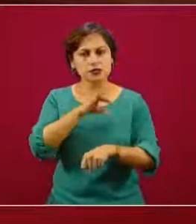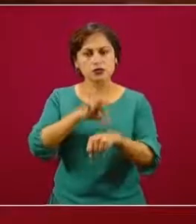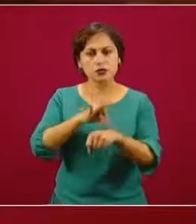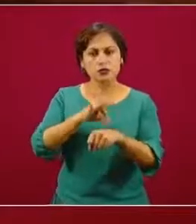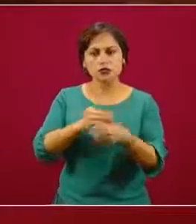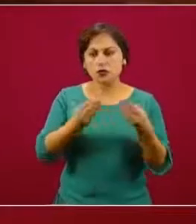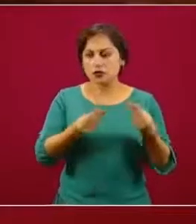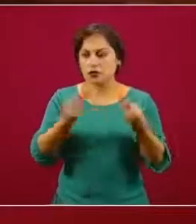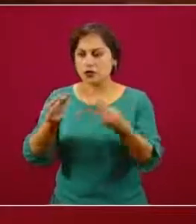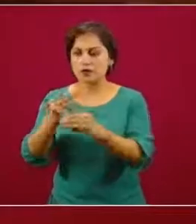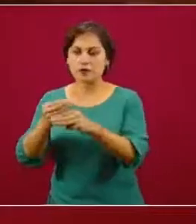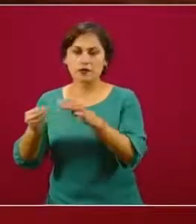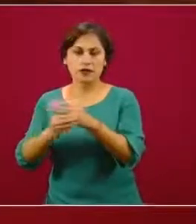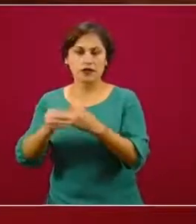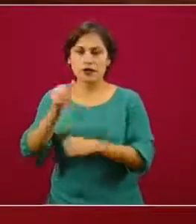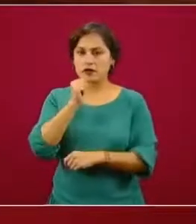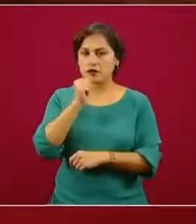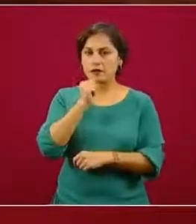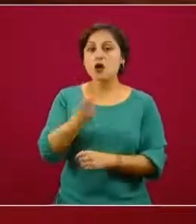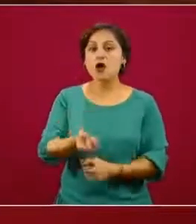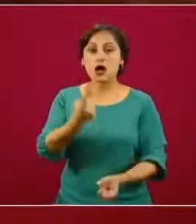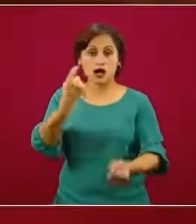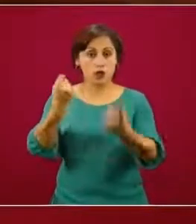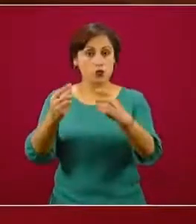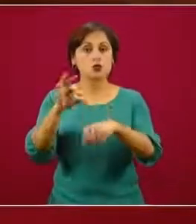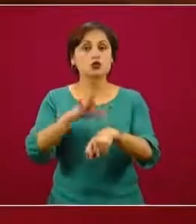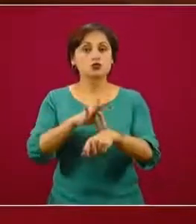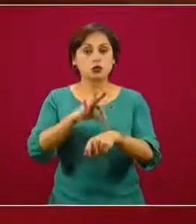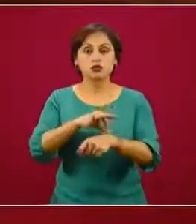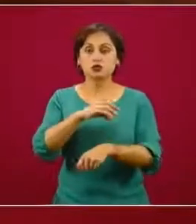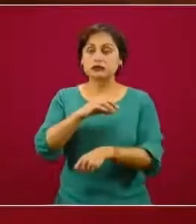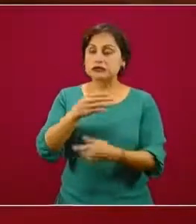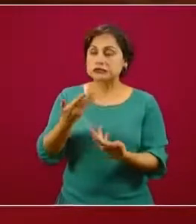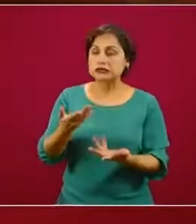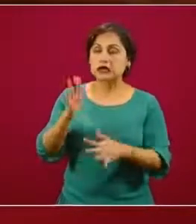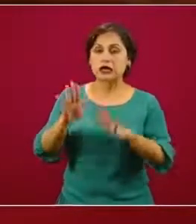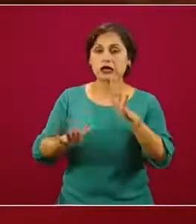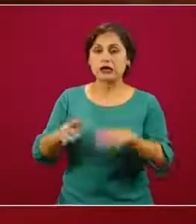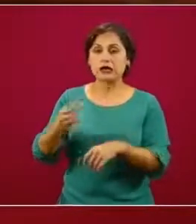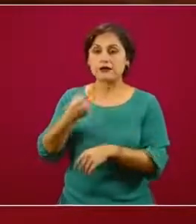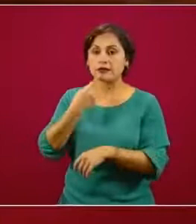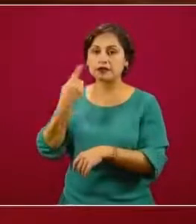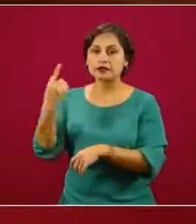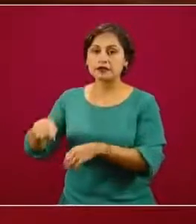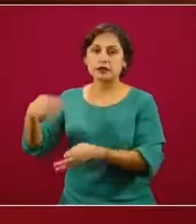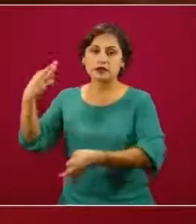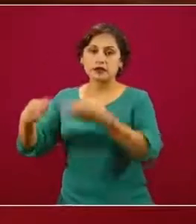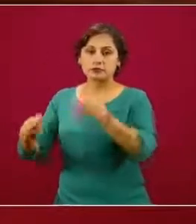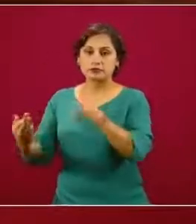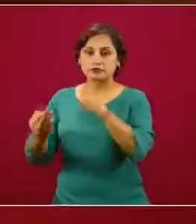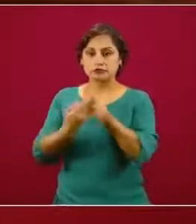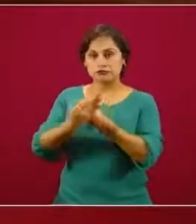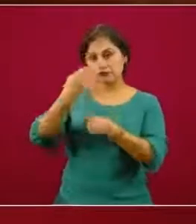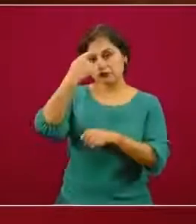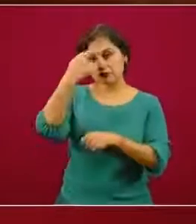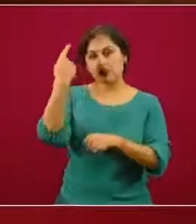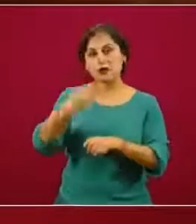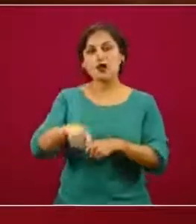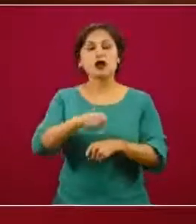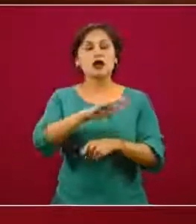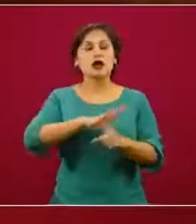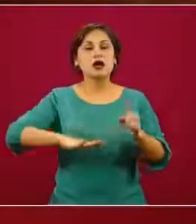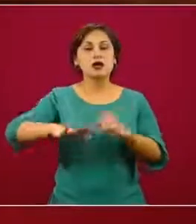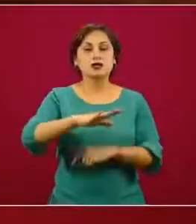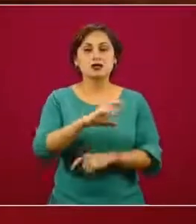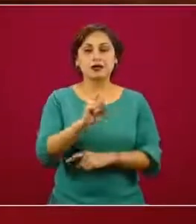incluso algunos han tenido que ampararse, como es el caso de los médicos del Hospital de Región número 2 y Hospital de Zona número 32, y pues